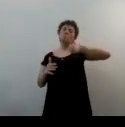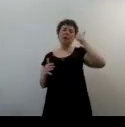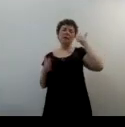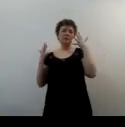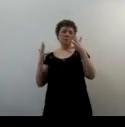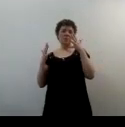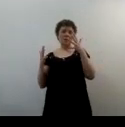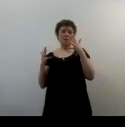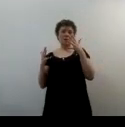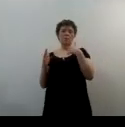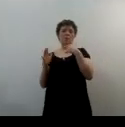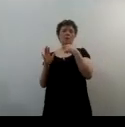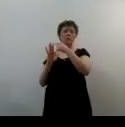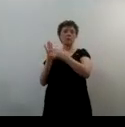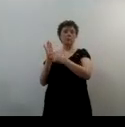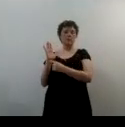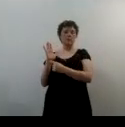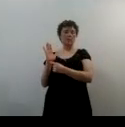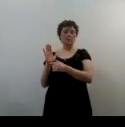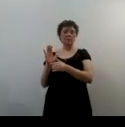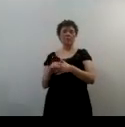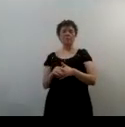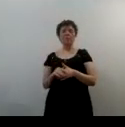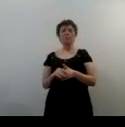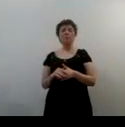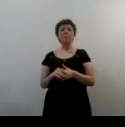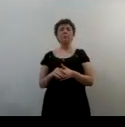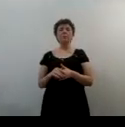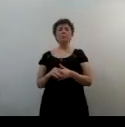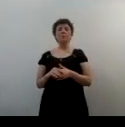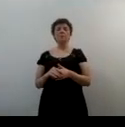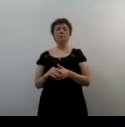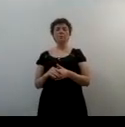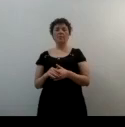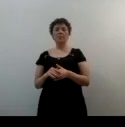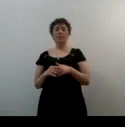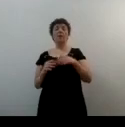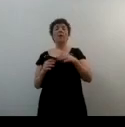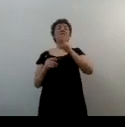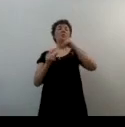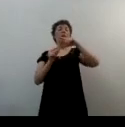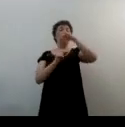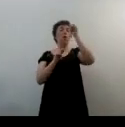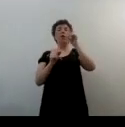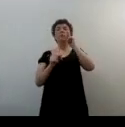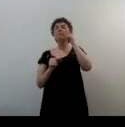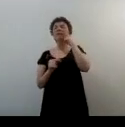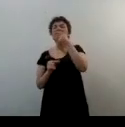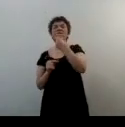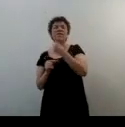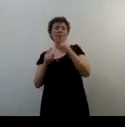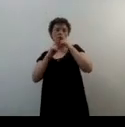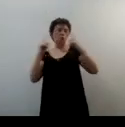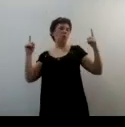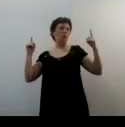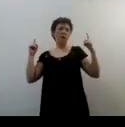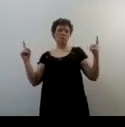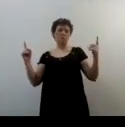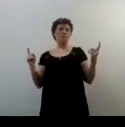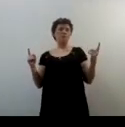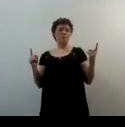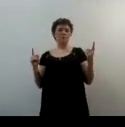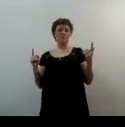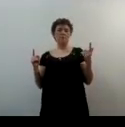estas crucíferas pues, no están de temporada. Entonces, la de hoja es fácil encontrarla a lo largo de todo el año y es muy